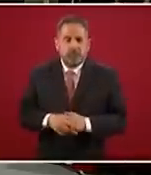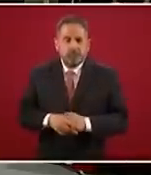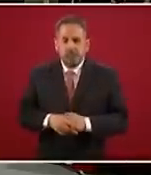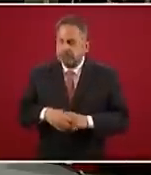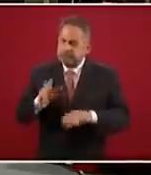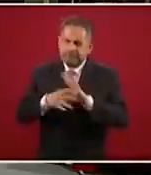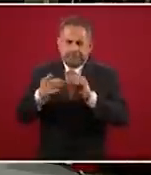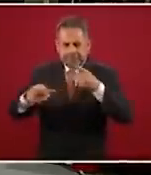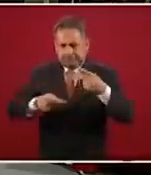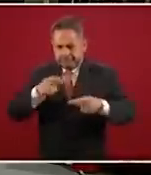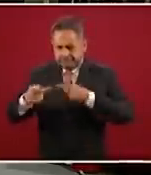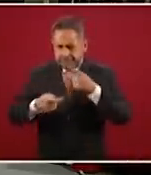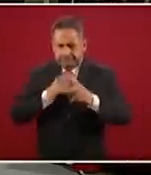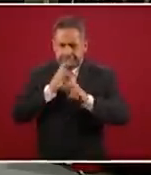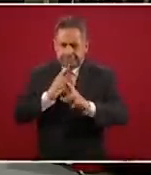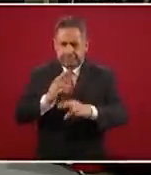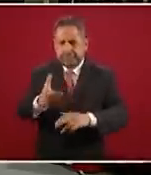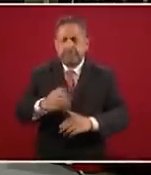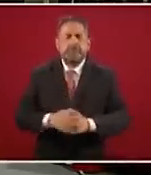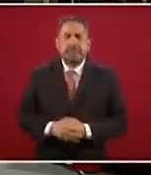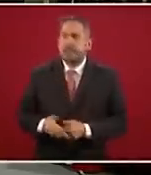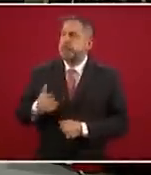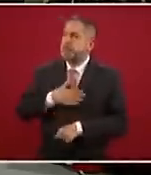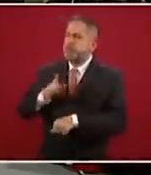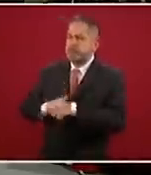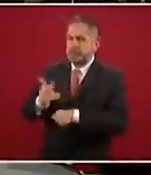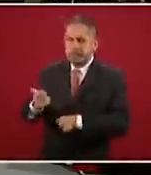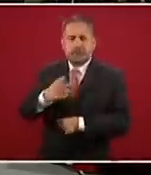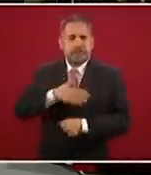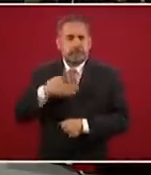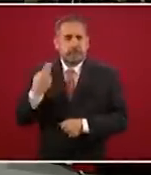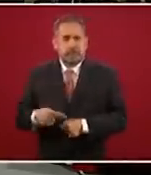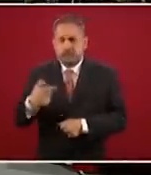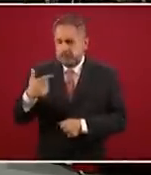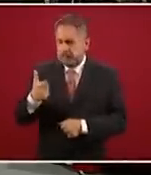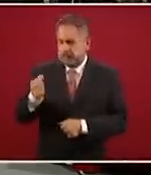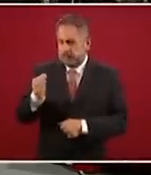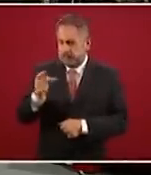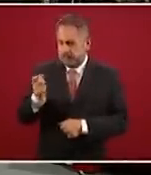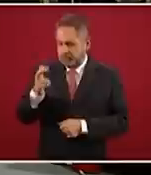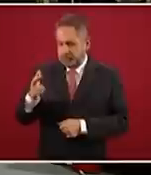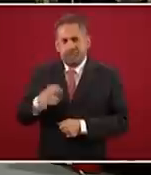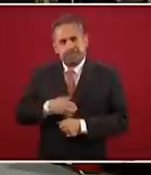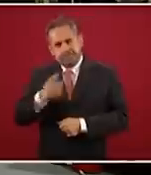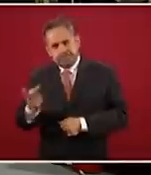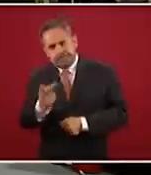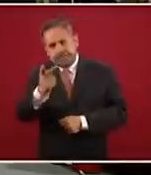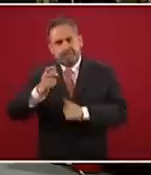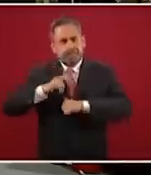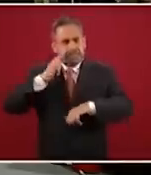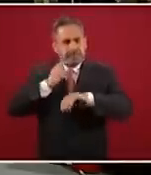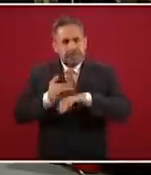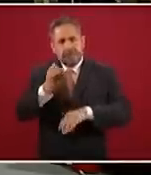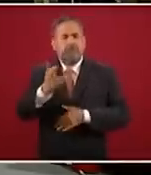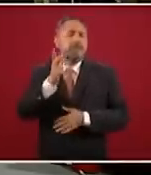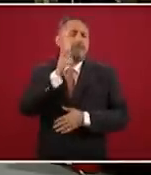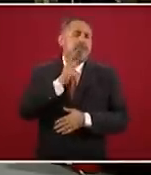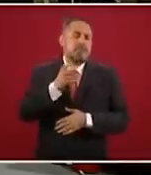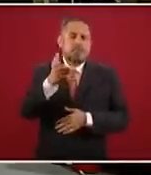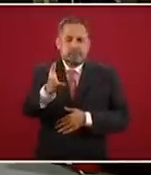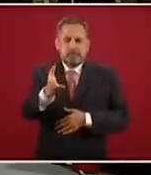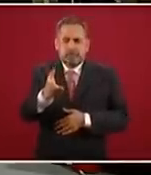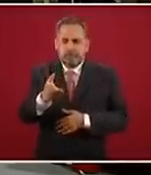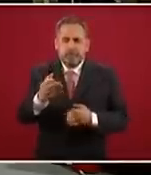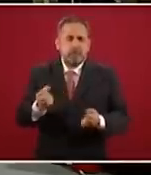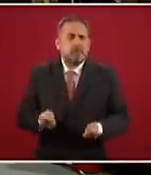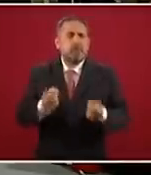tendidos a pura pregunta y respuesta. Buenos días, presidente. Gaspar Vela, de La Octava. Preguntarle al titular de Pemex,